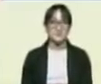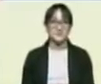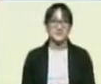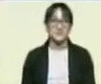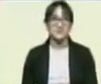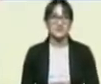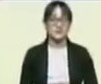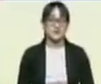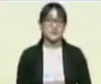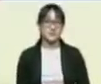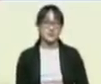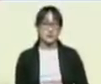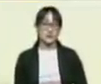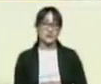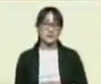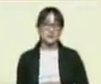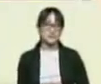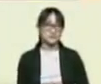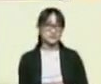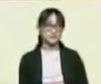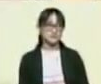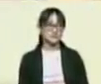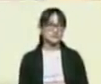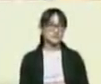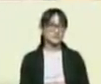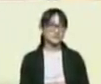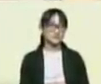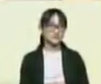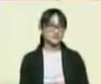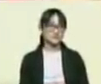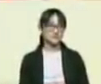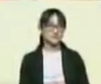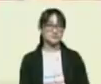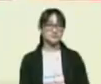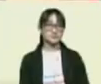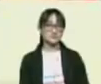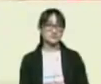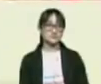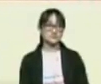que acabe con la guerra económica.